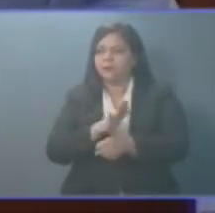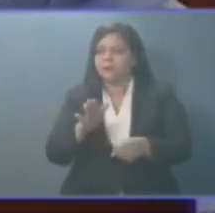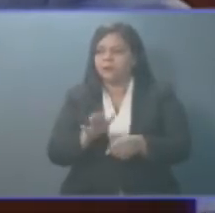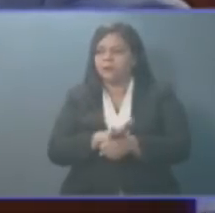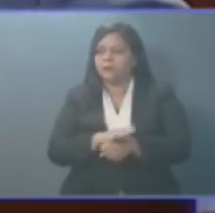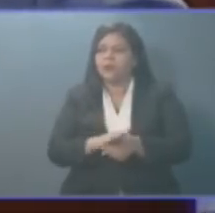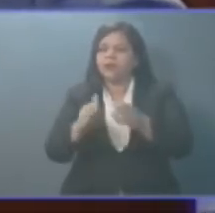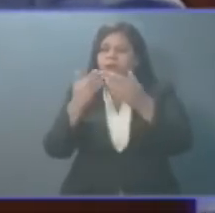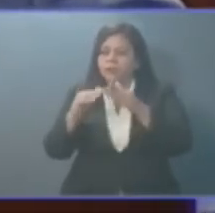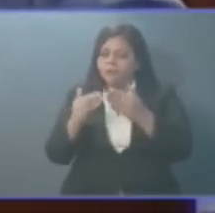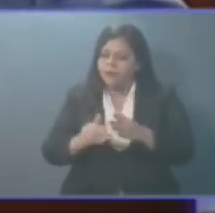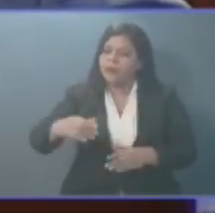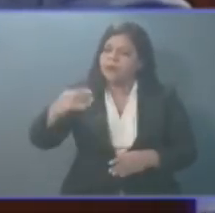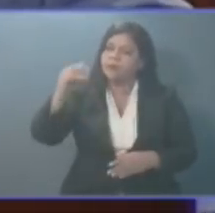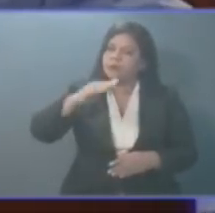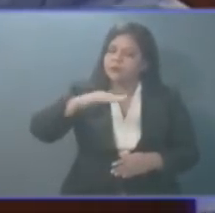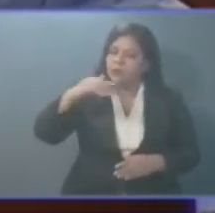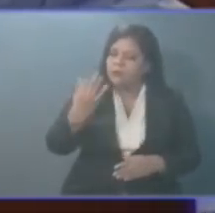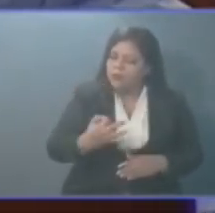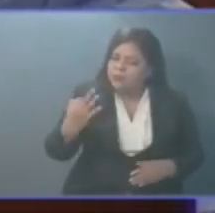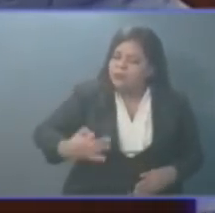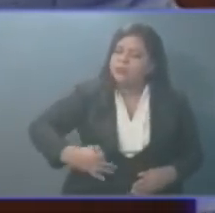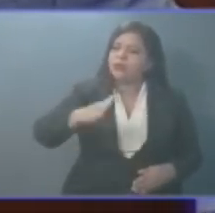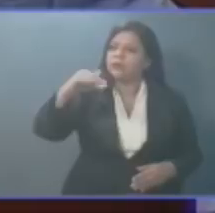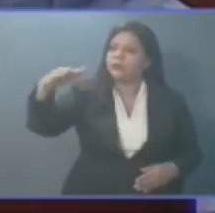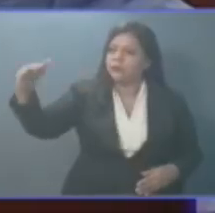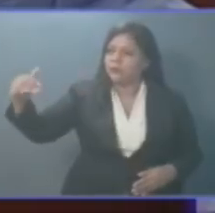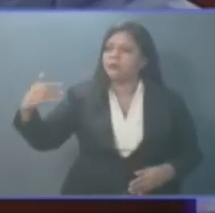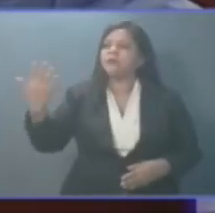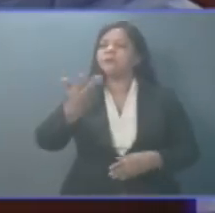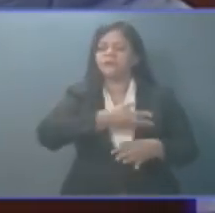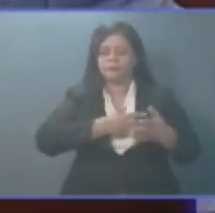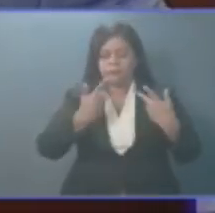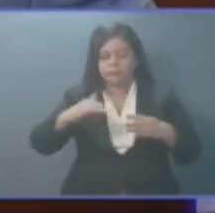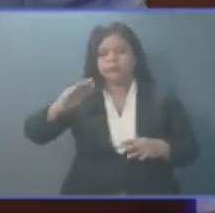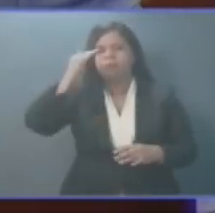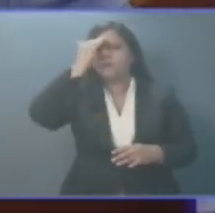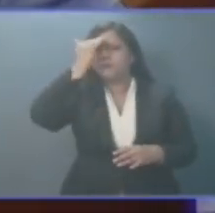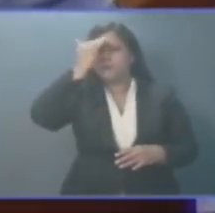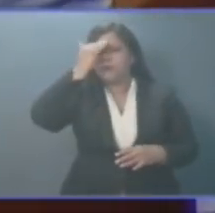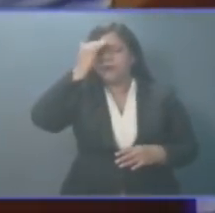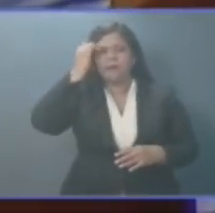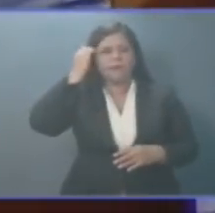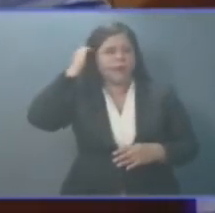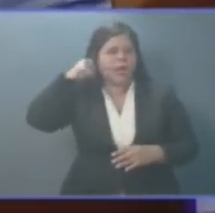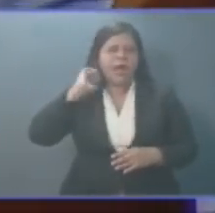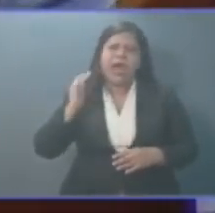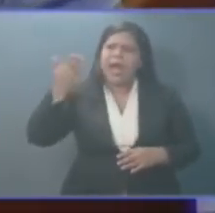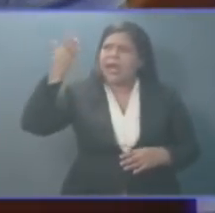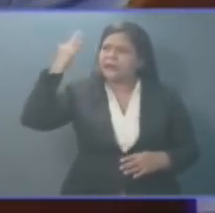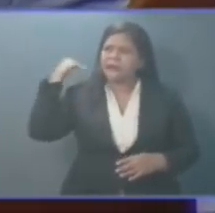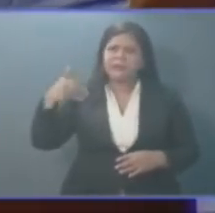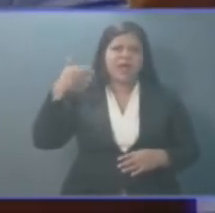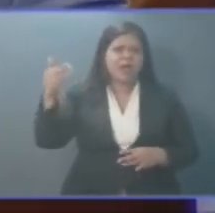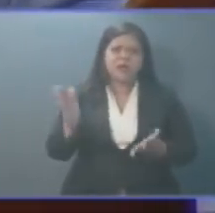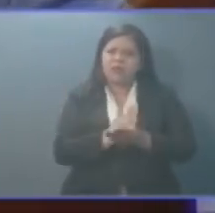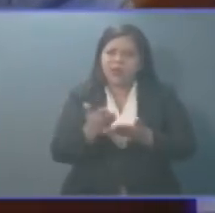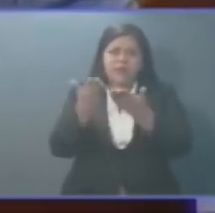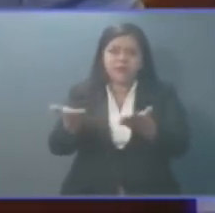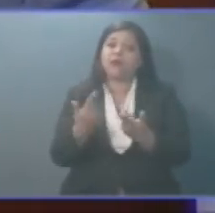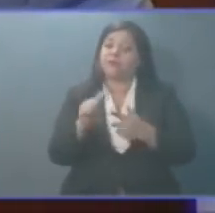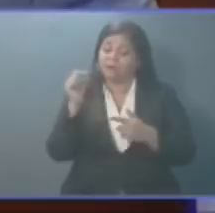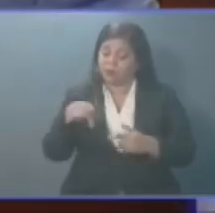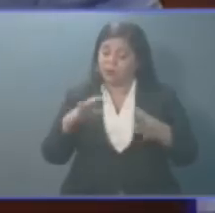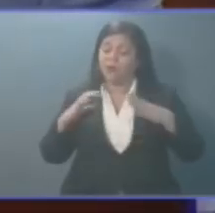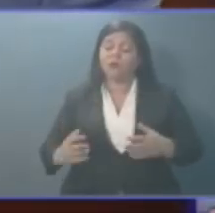las distintas necesidades de nuestra población. Sabemos que por años no recibieron ayuda, pero con este gobierno